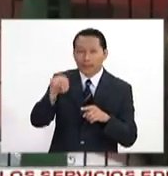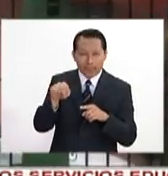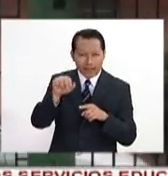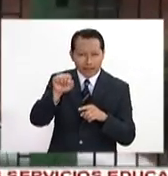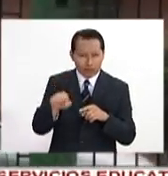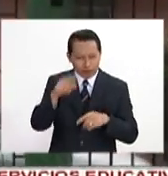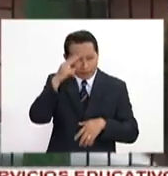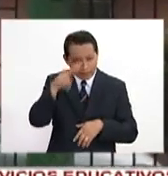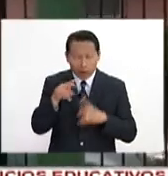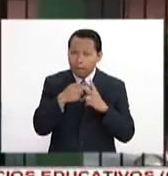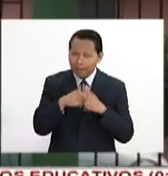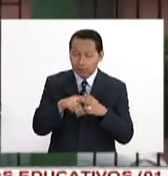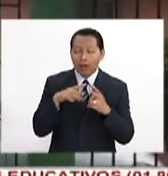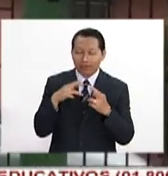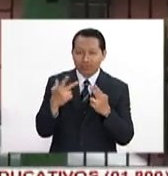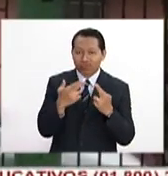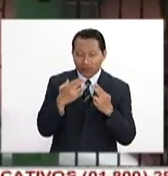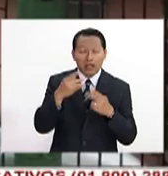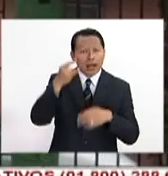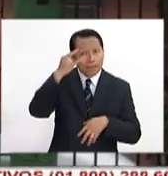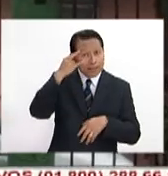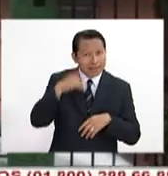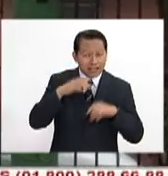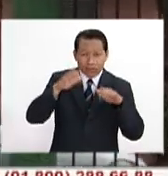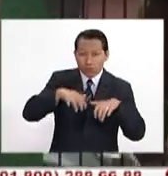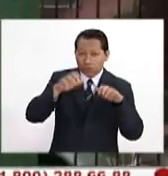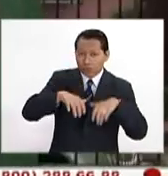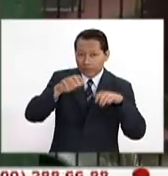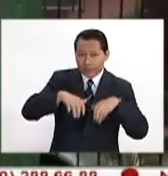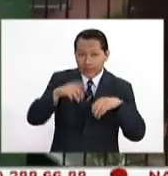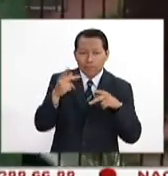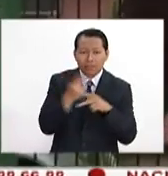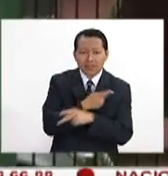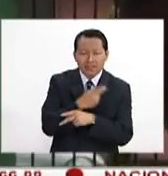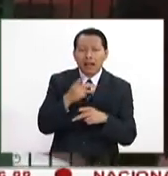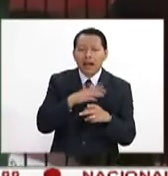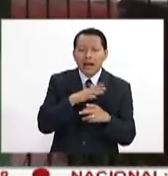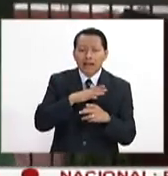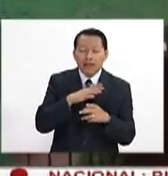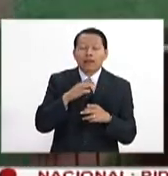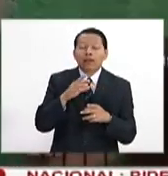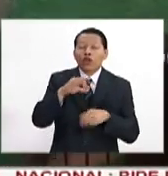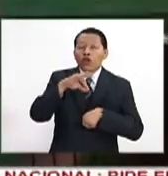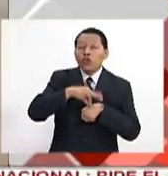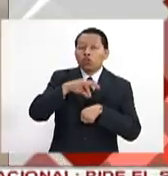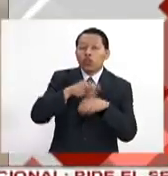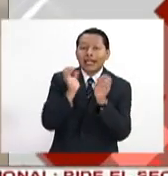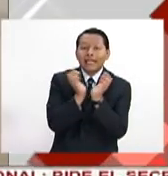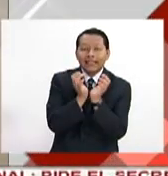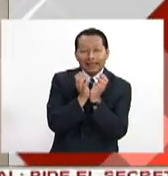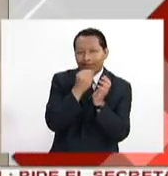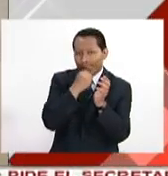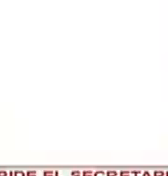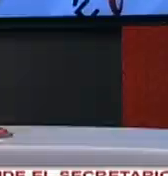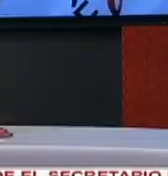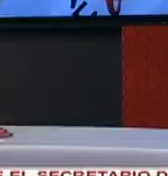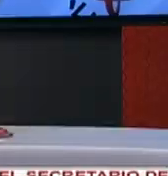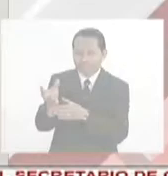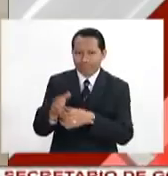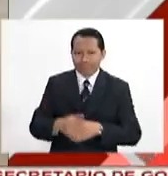generar afectaciones. En Campeche, las intensas lluvias provocaron la evacuación de una clínica del ISSSTE.